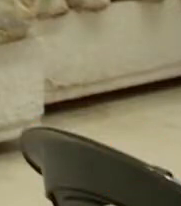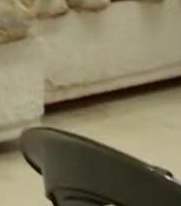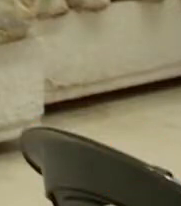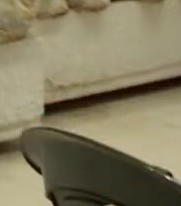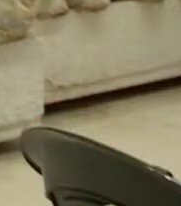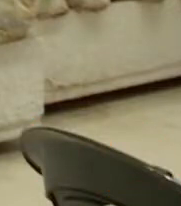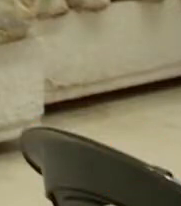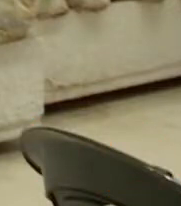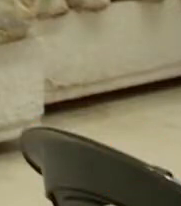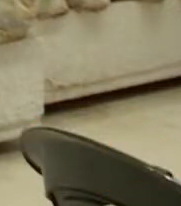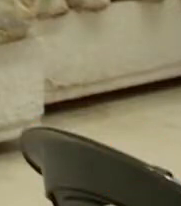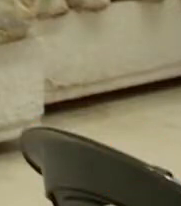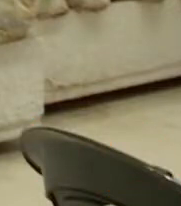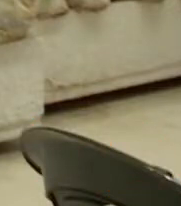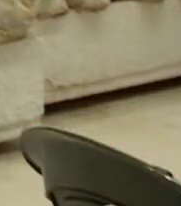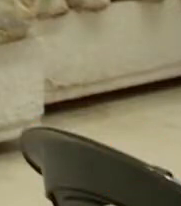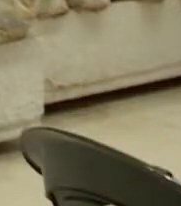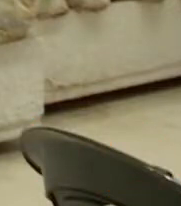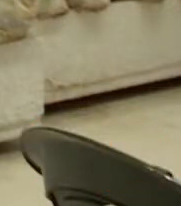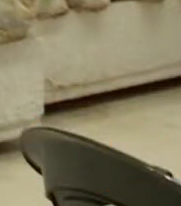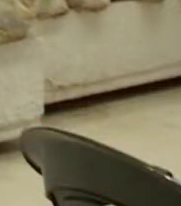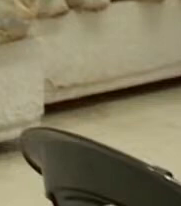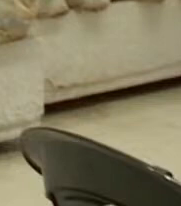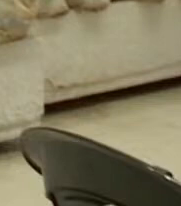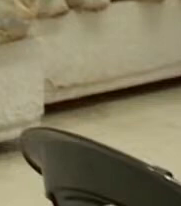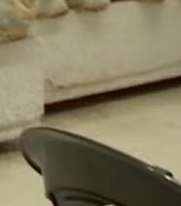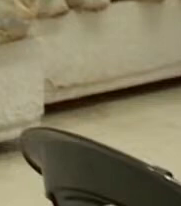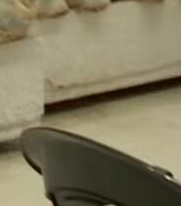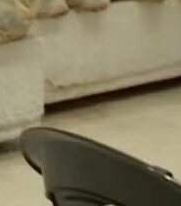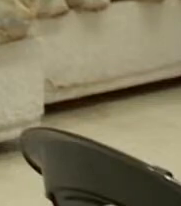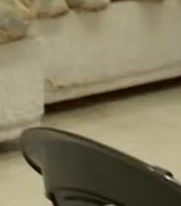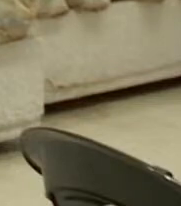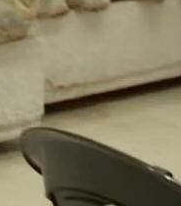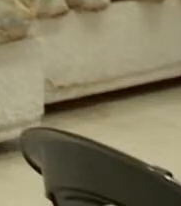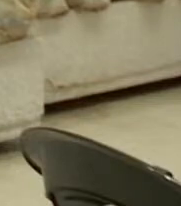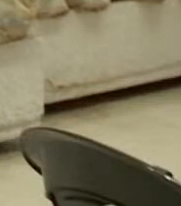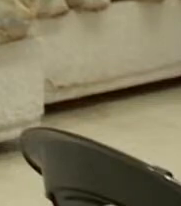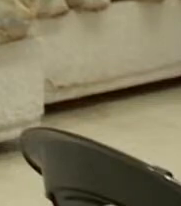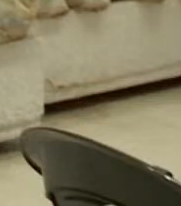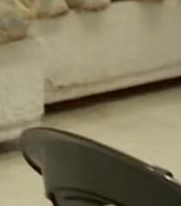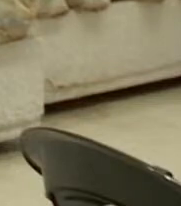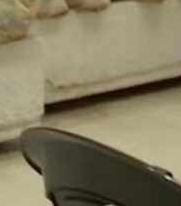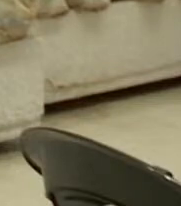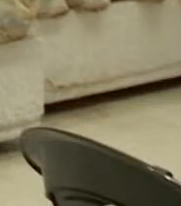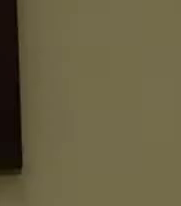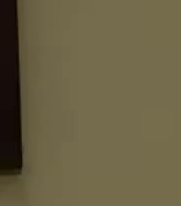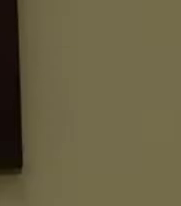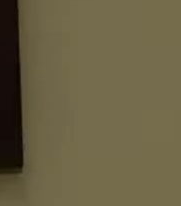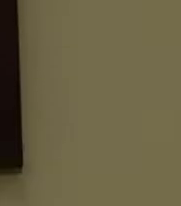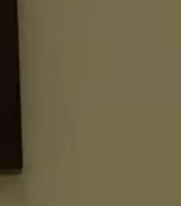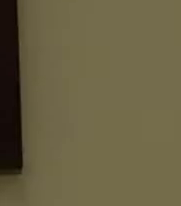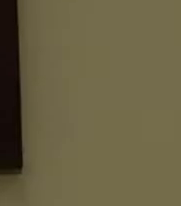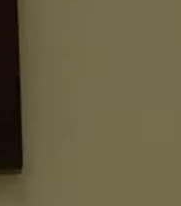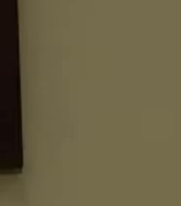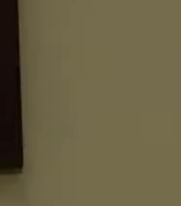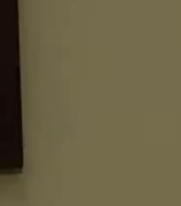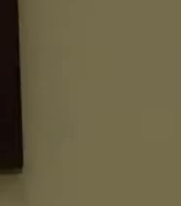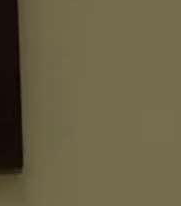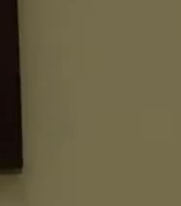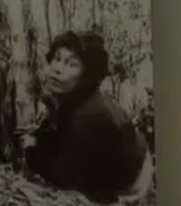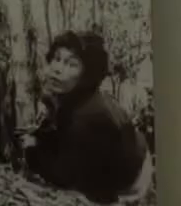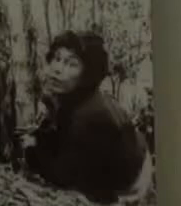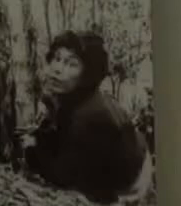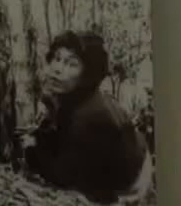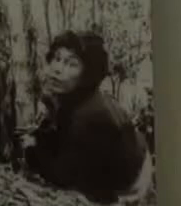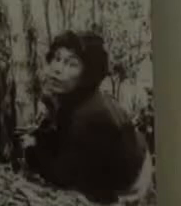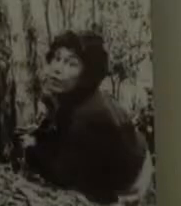Revolucionaria proyecciones de futuro que tuvo Celia al igual que Fidel en muchas cosas que pensaban desde la sierra y sobre